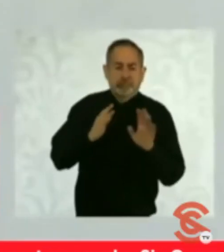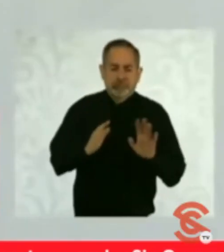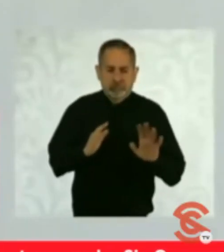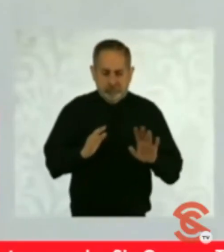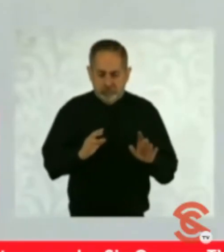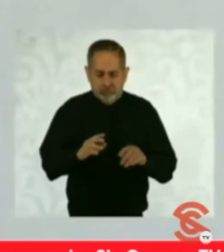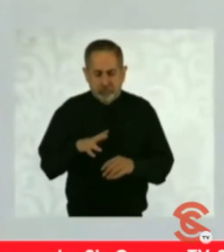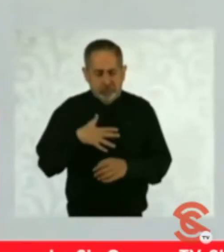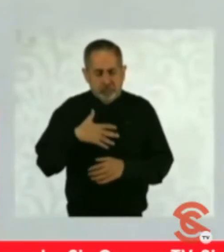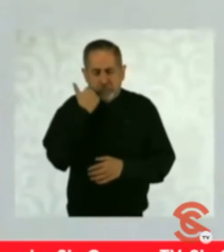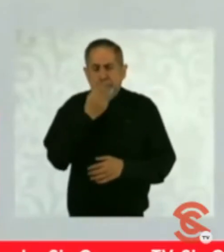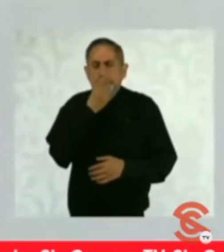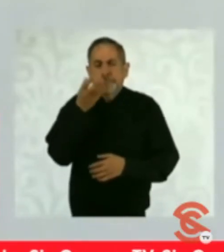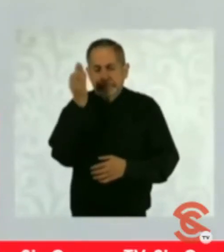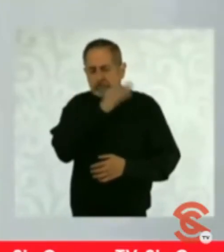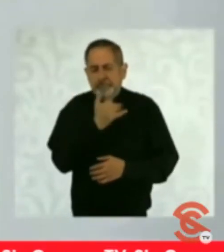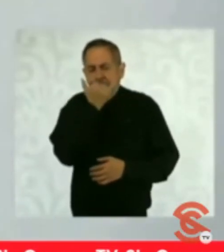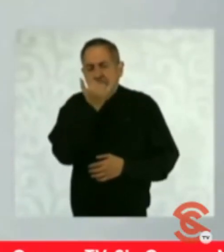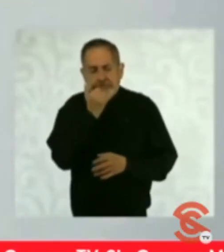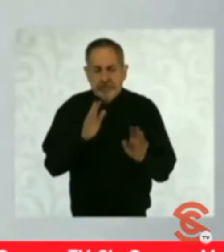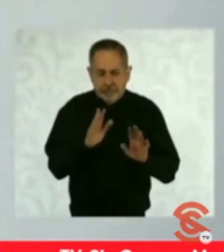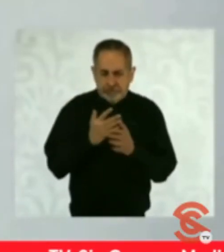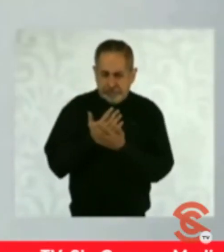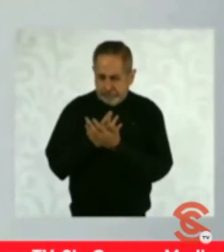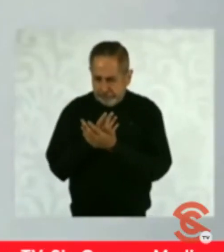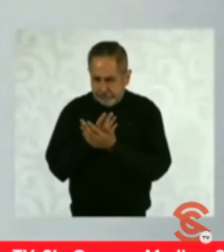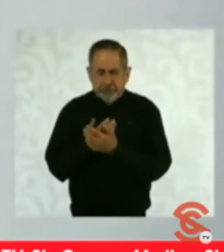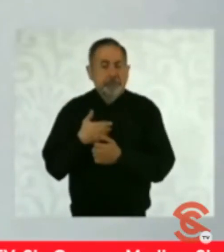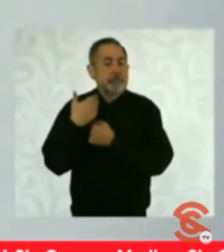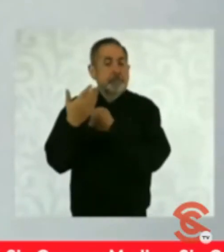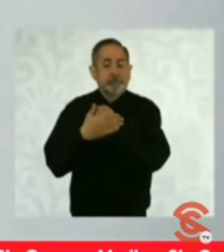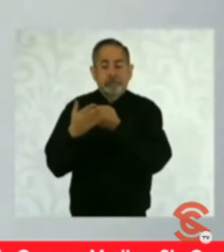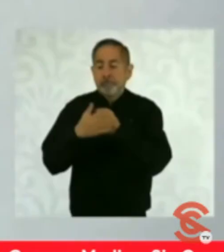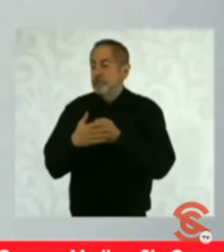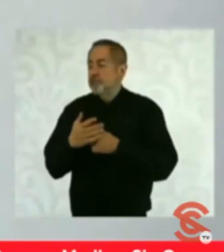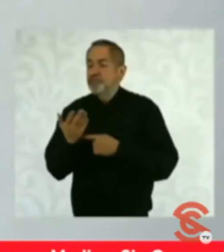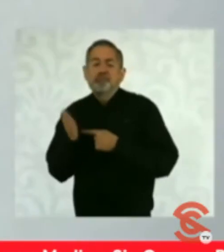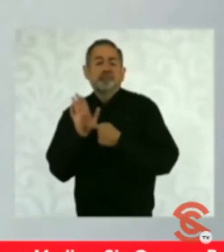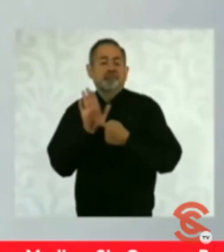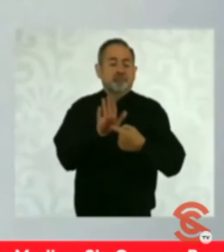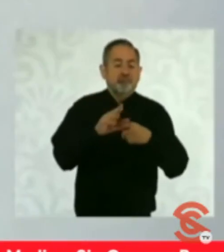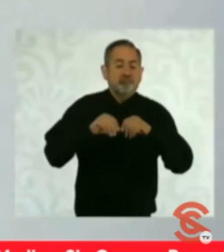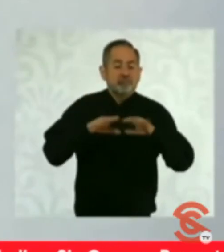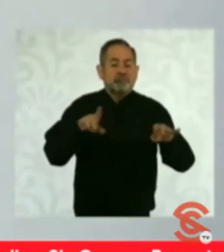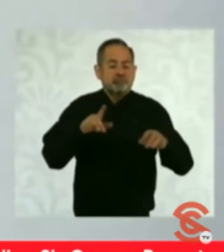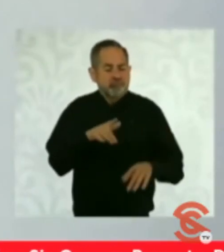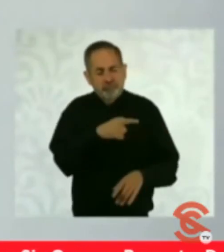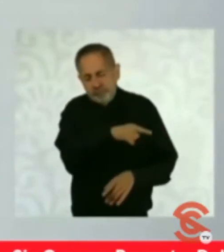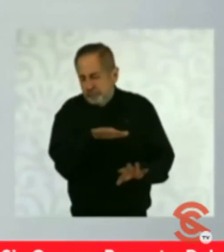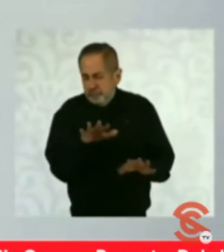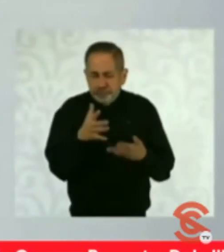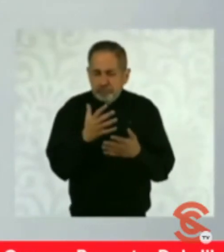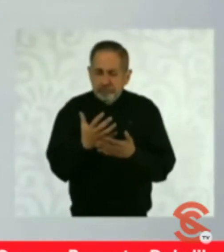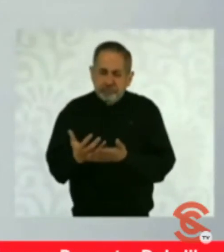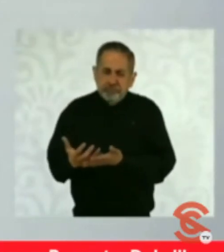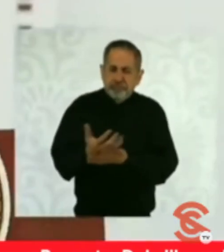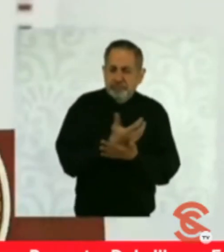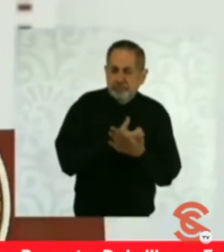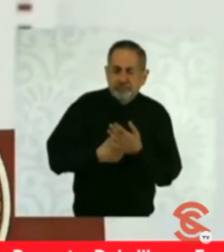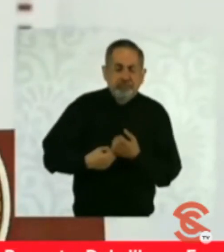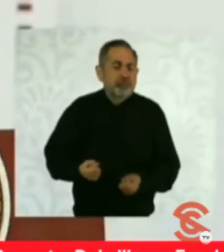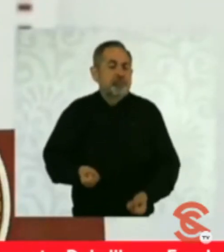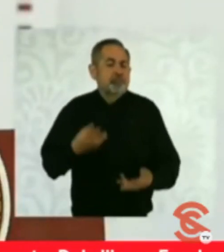sea falso, pues que no tenga que ver. Entonces ya se los vamos a informar más o menos cuánto es el haber de